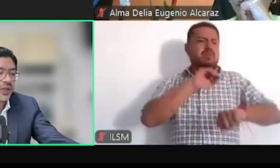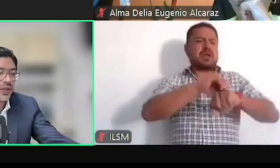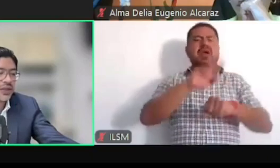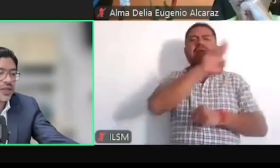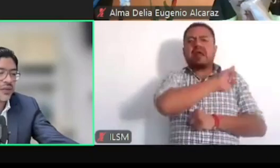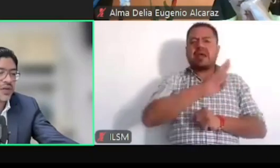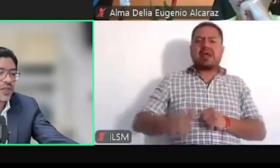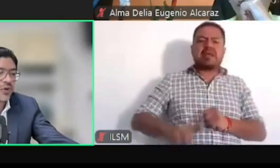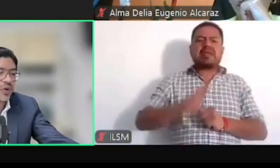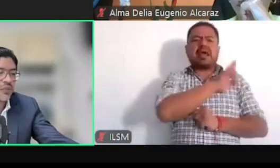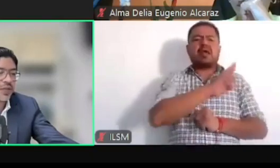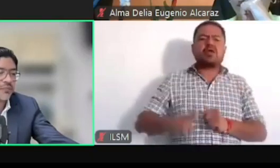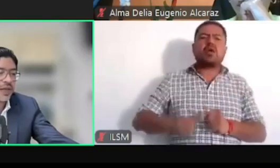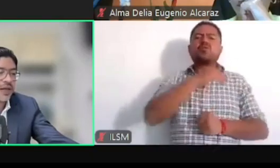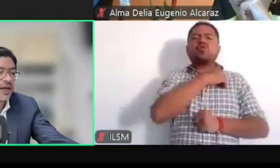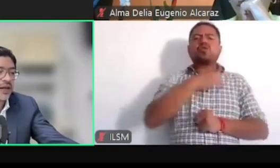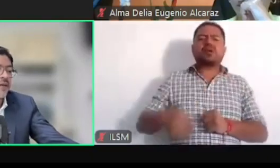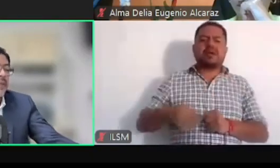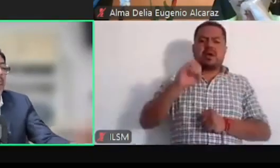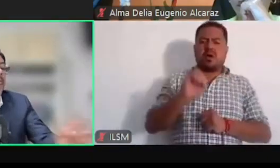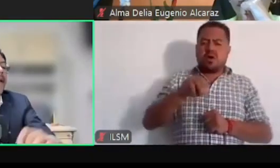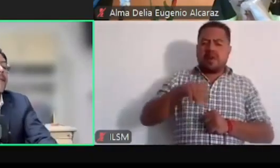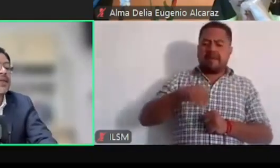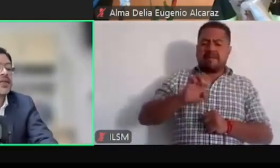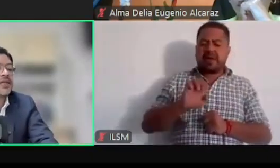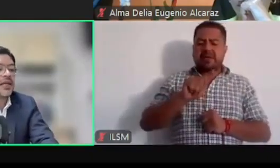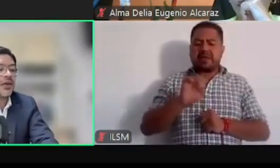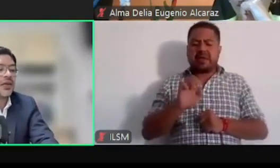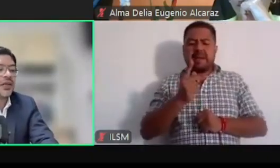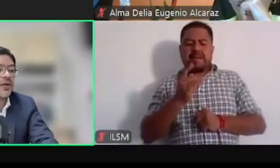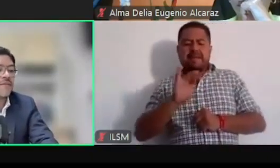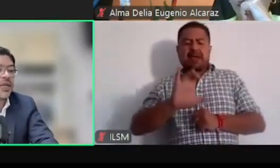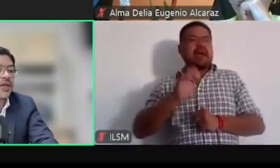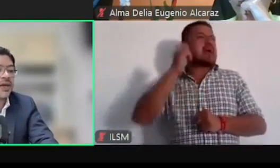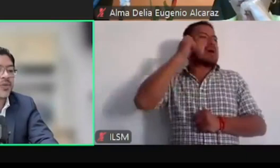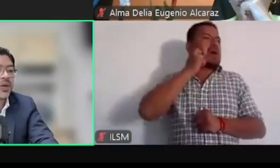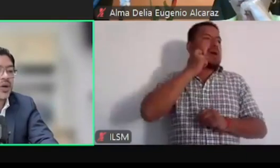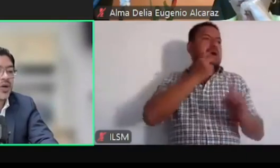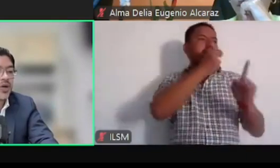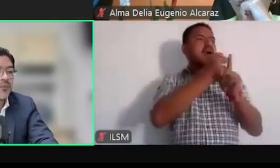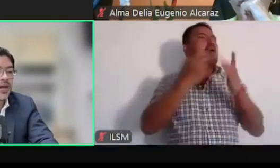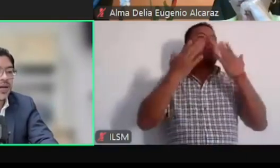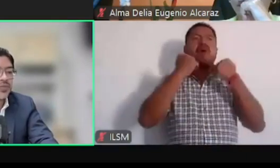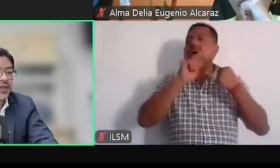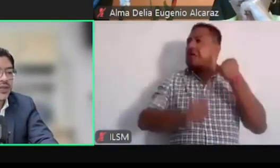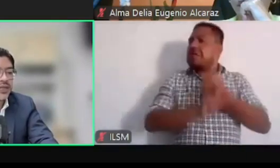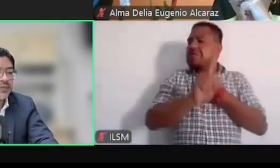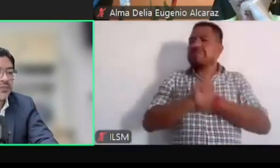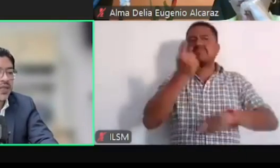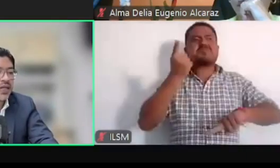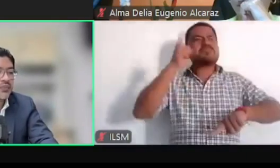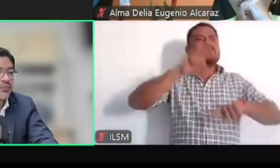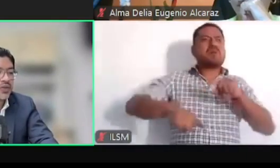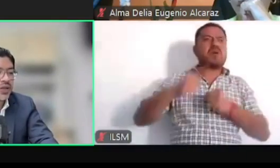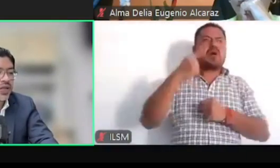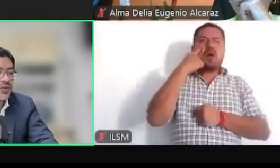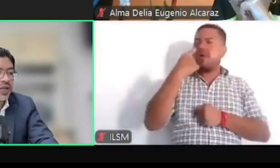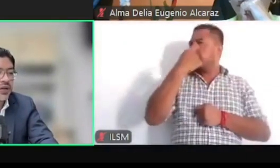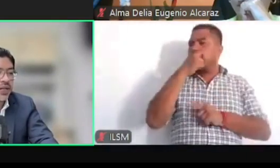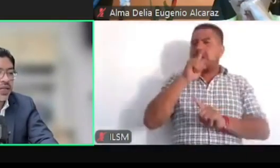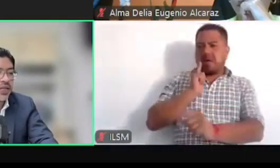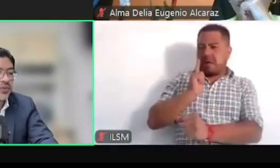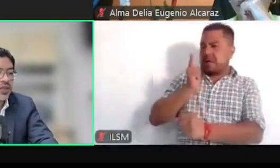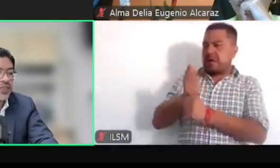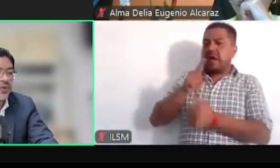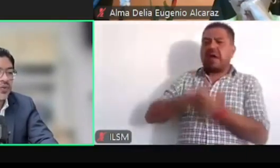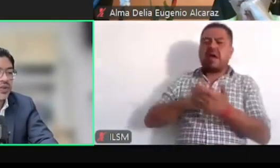correspondientes al municipio de Ometepec Guerrero sin que lo anterior implique romper la observancia de la paridad puesto que el hecho que